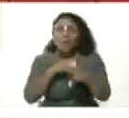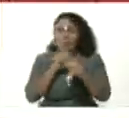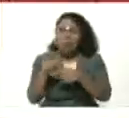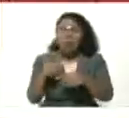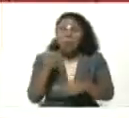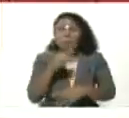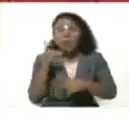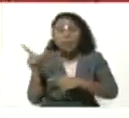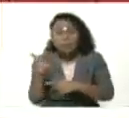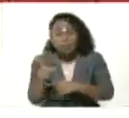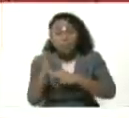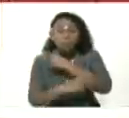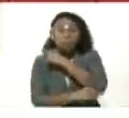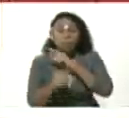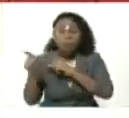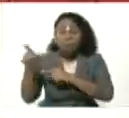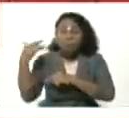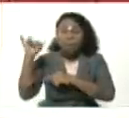pero están entrampados ahí.